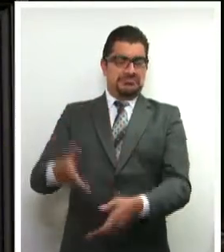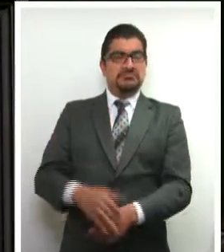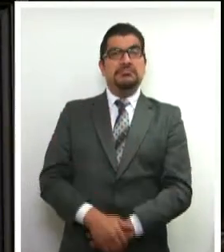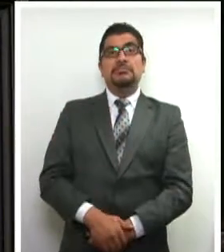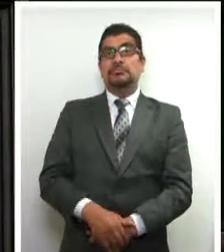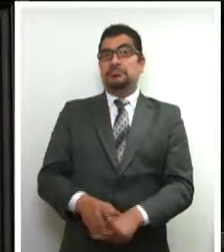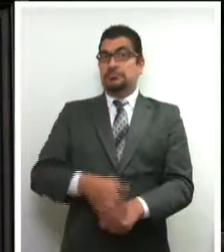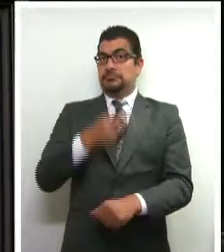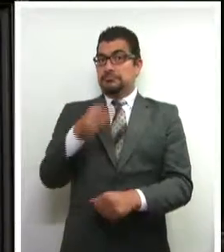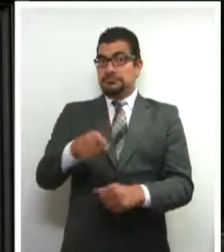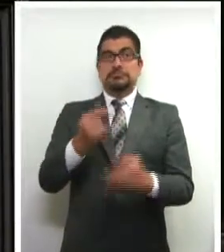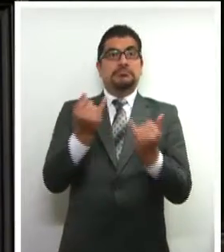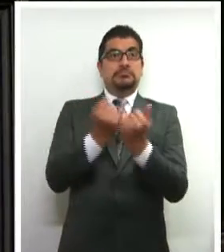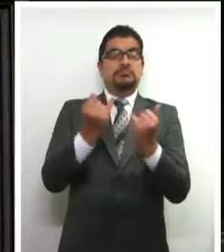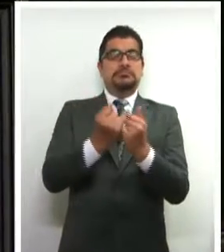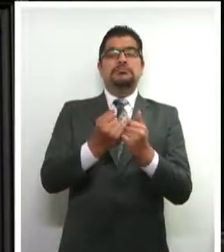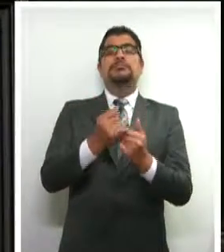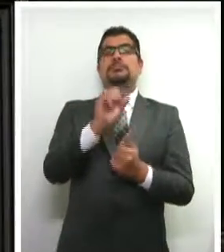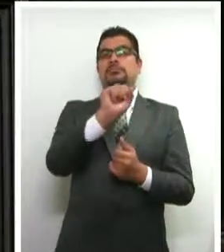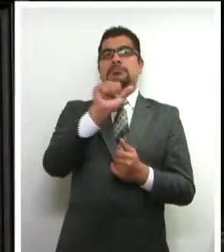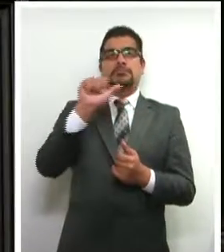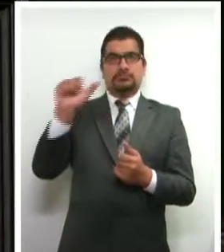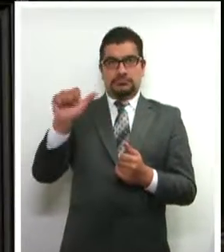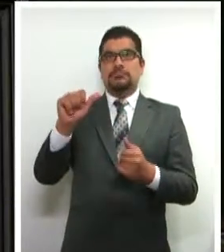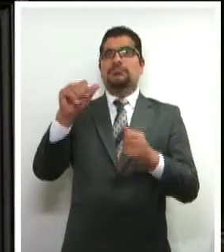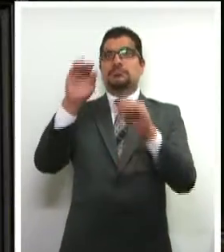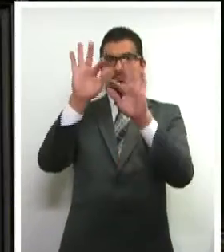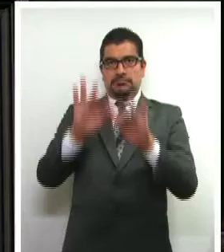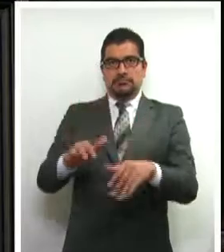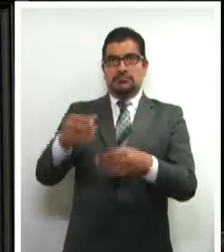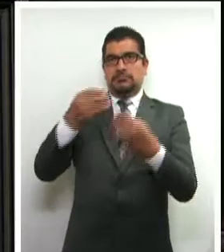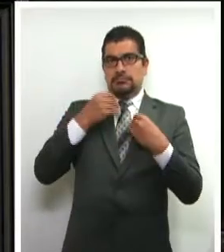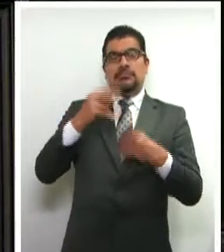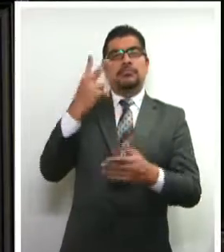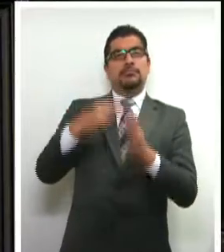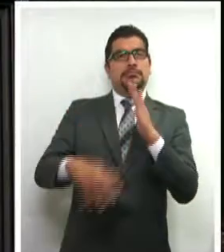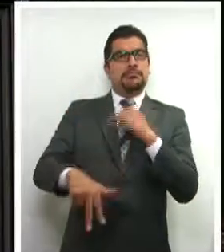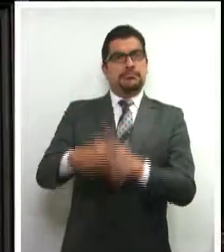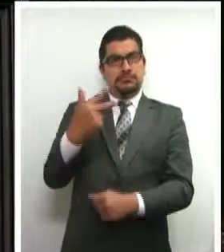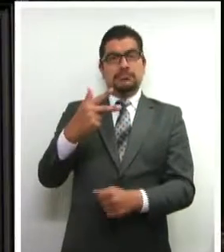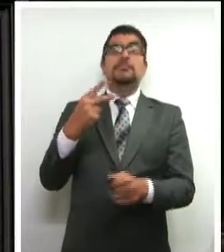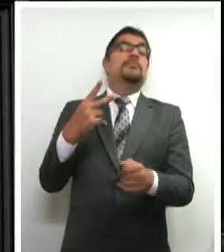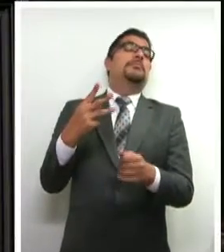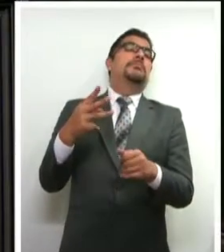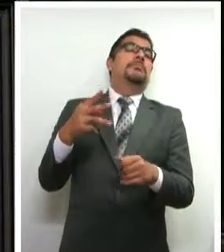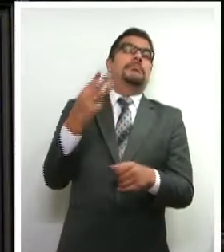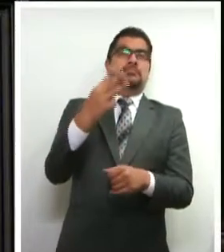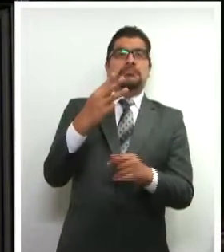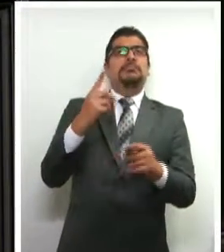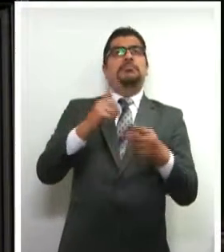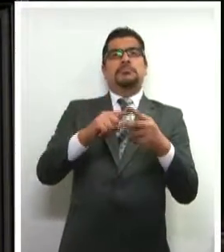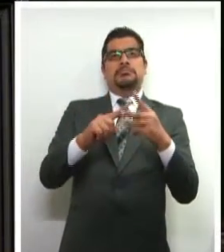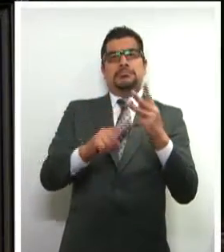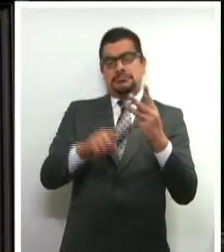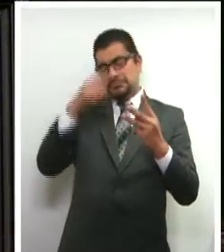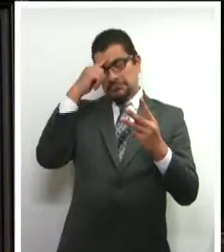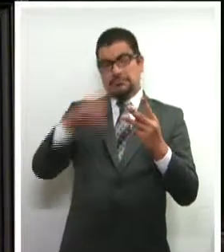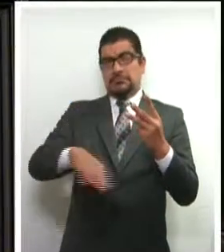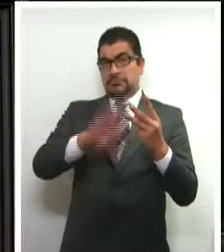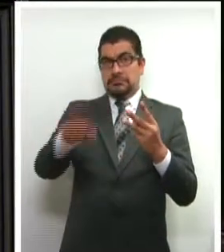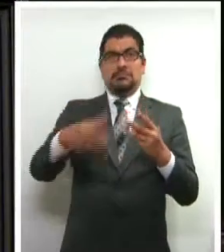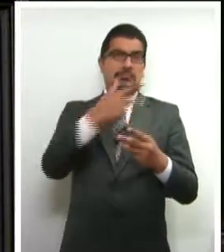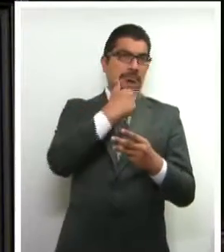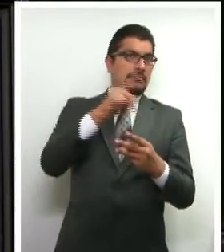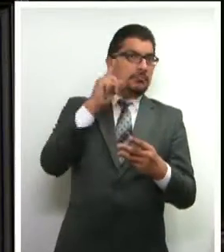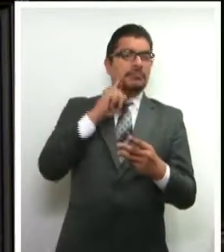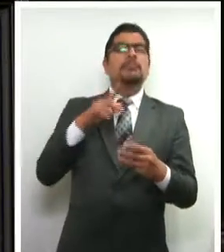Según un reporte de la Secretaría de Salud en 2013, las 3 principales razones de muerte entre las y los